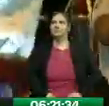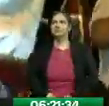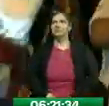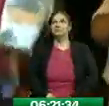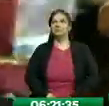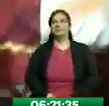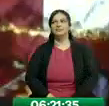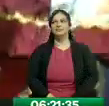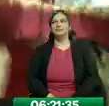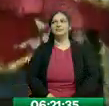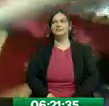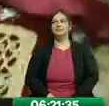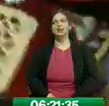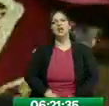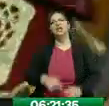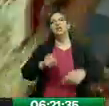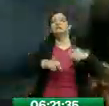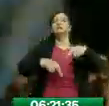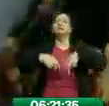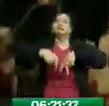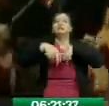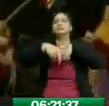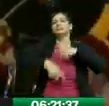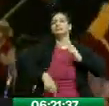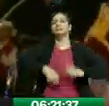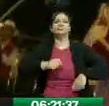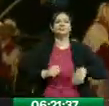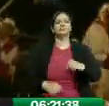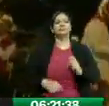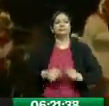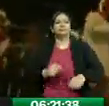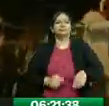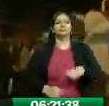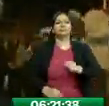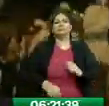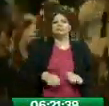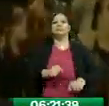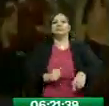de metal y caminan al ritmo de sus platillos.